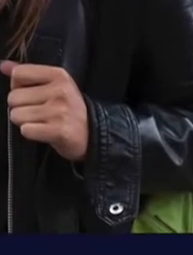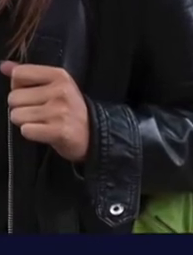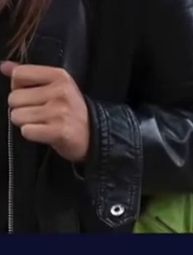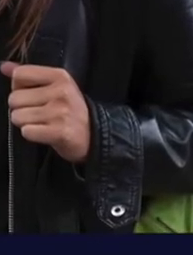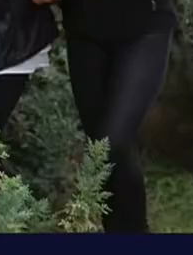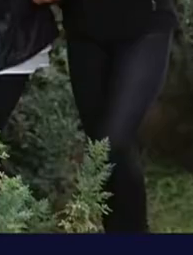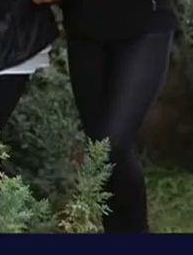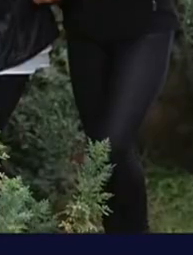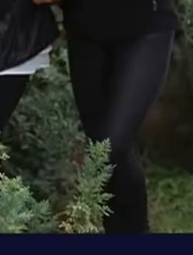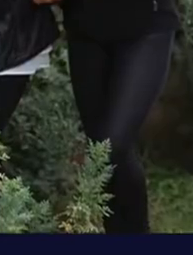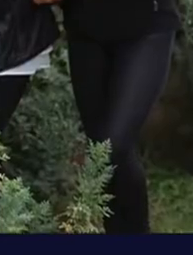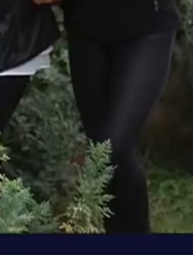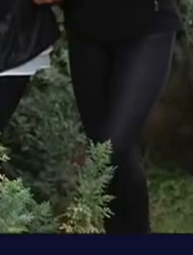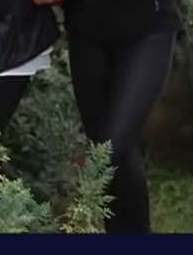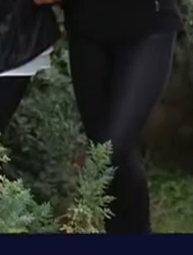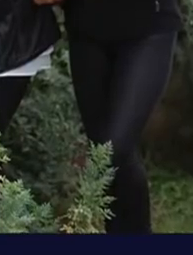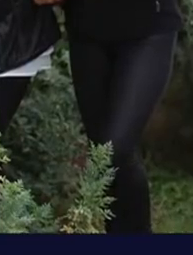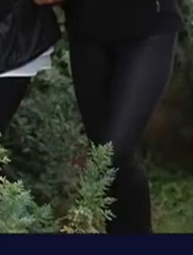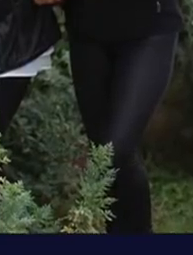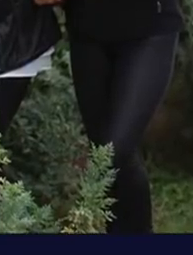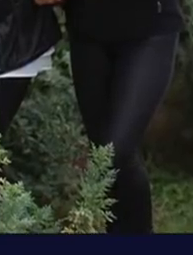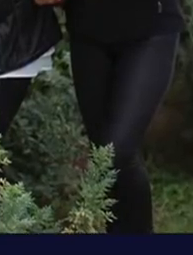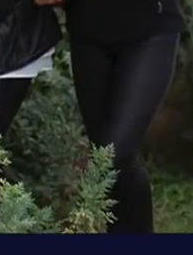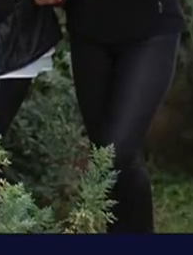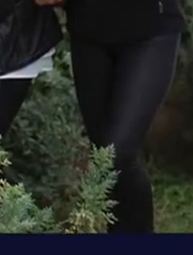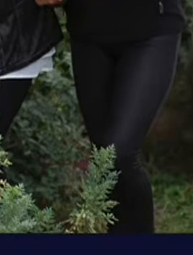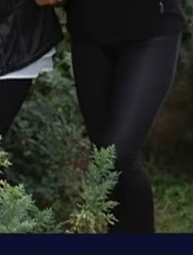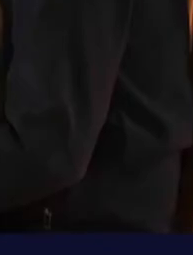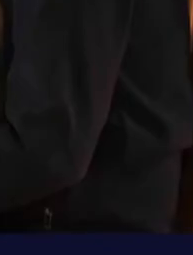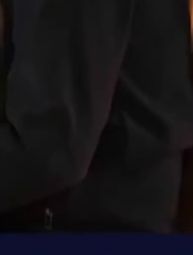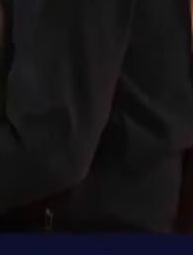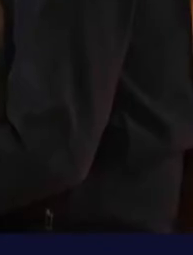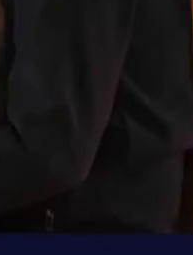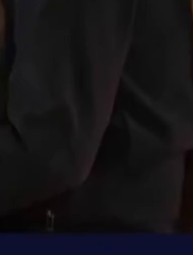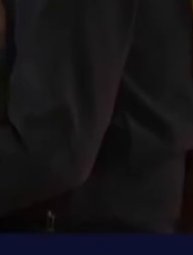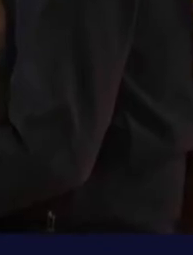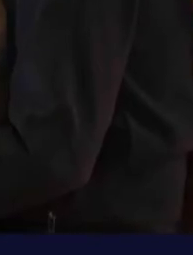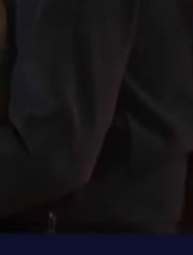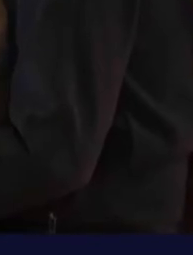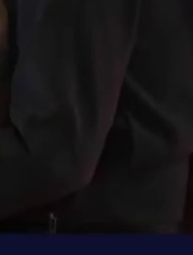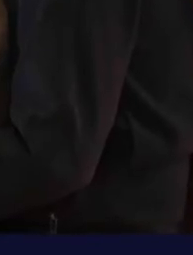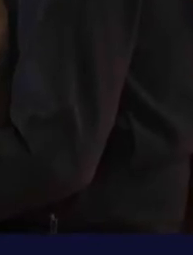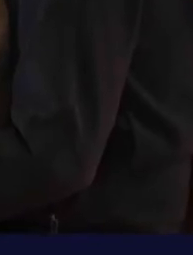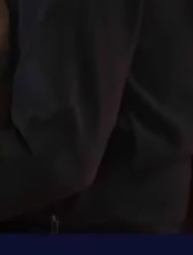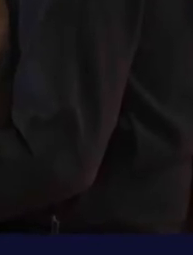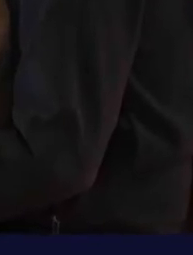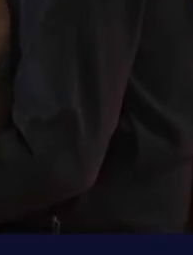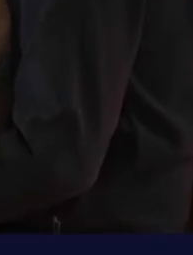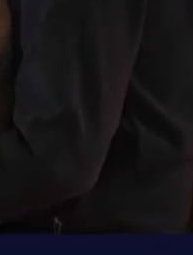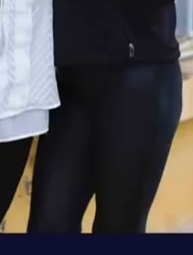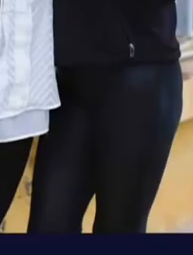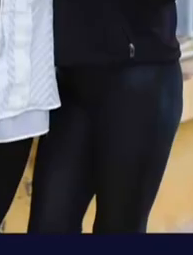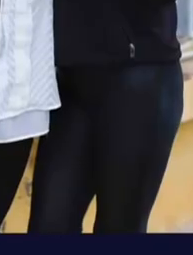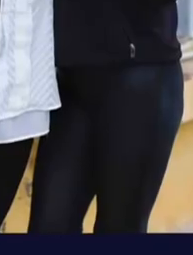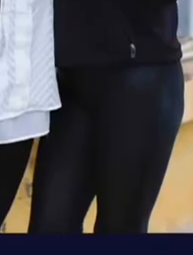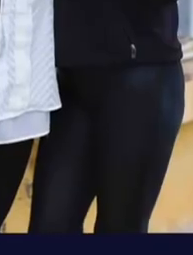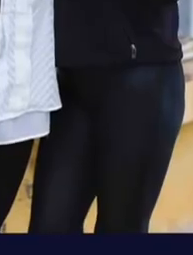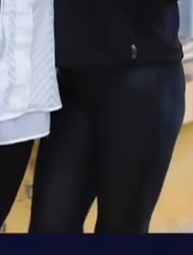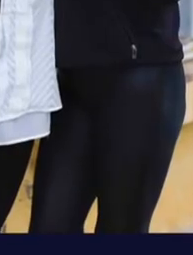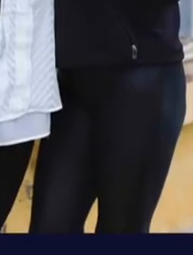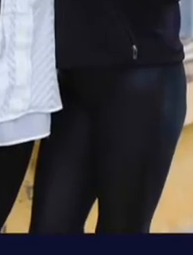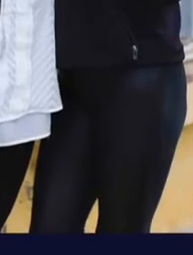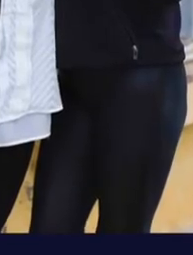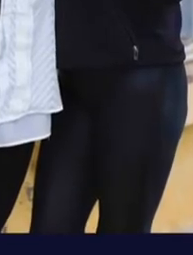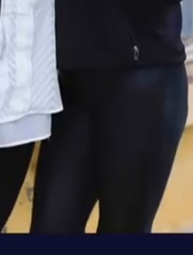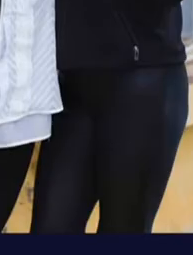año 2018 la gratuidad en educación superior, universitaria, técnica y profesional se extenderá al 60% de los estudiantes